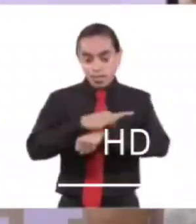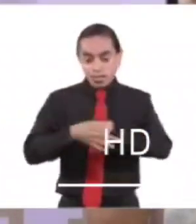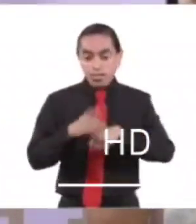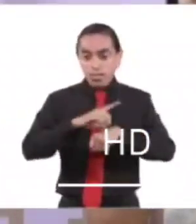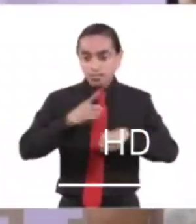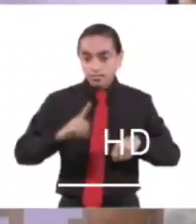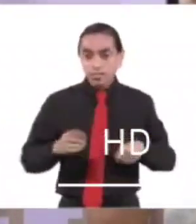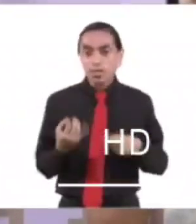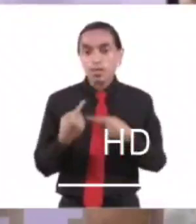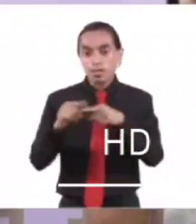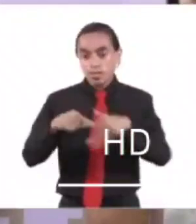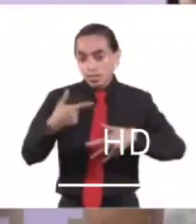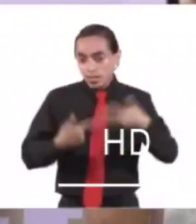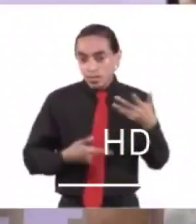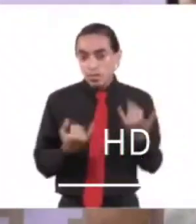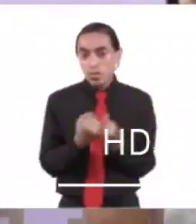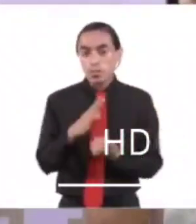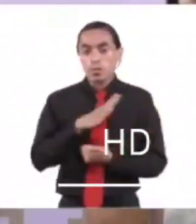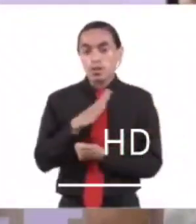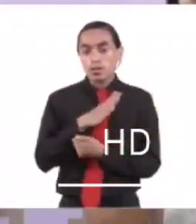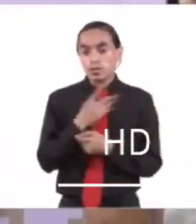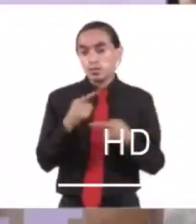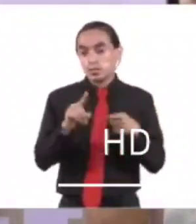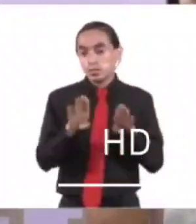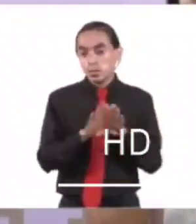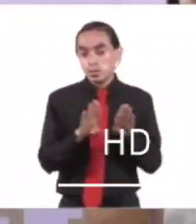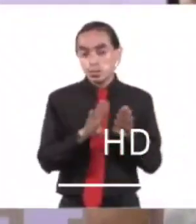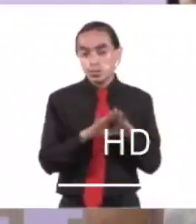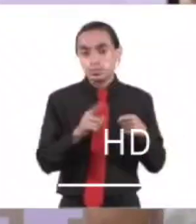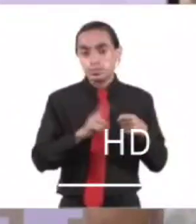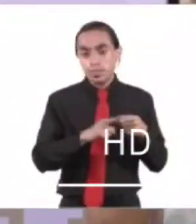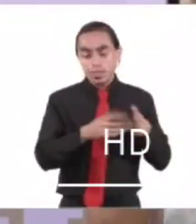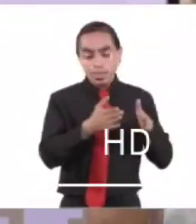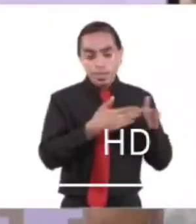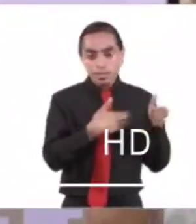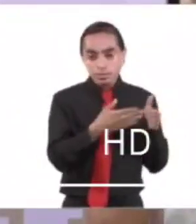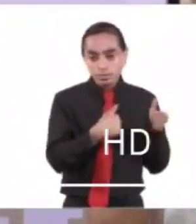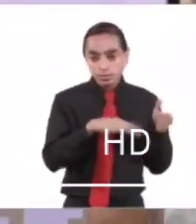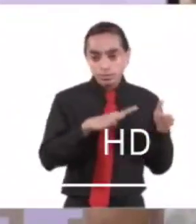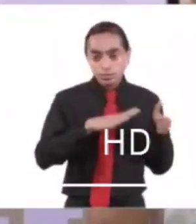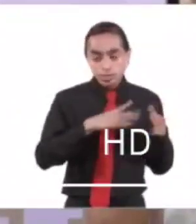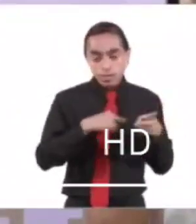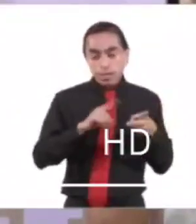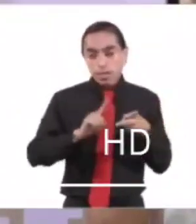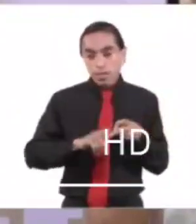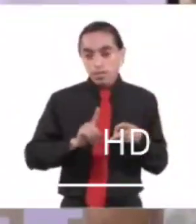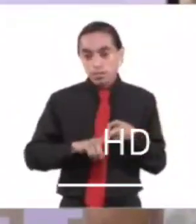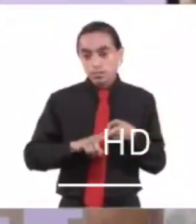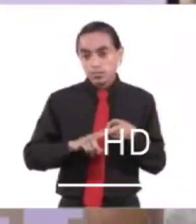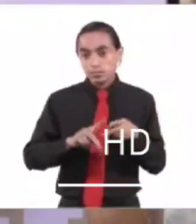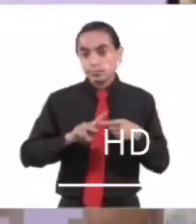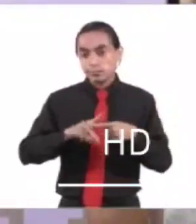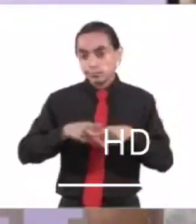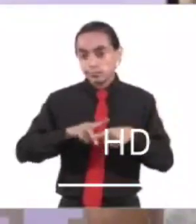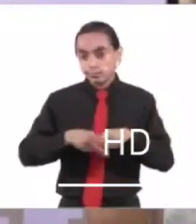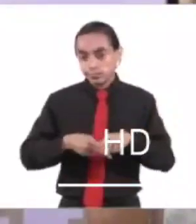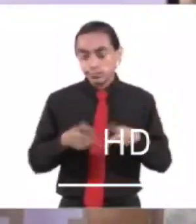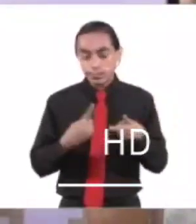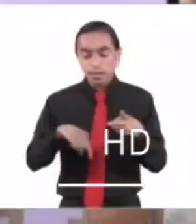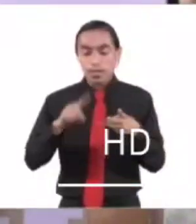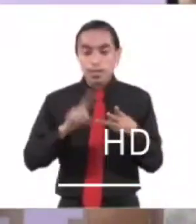oficios, desde gastronomía hasta tenemos plomería,